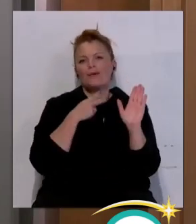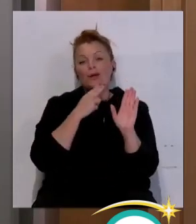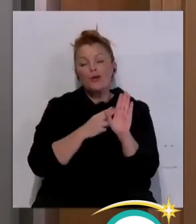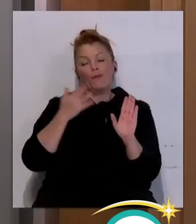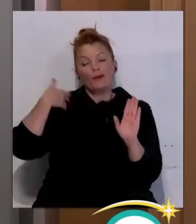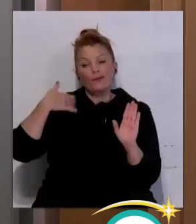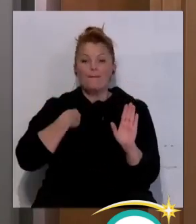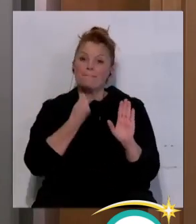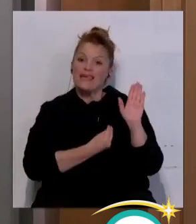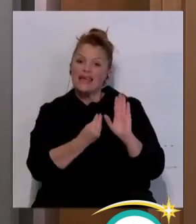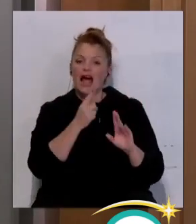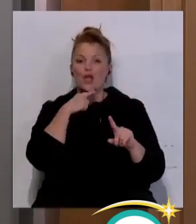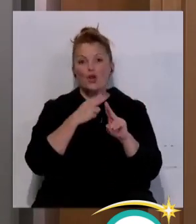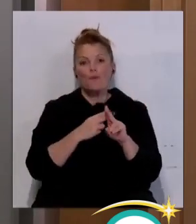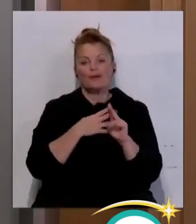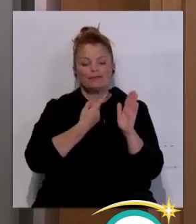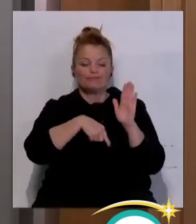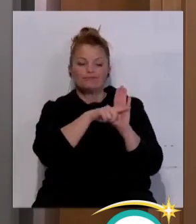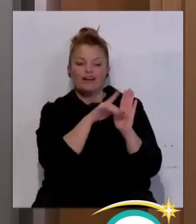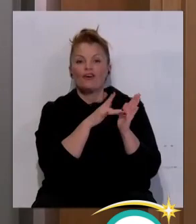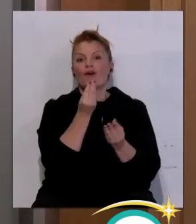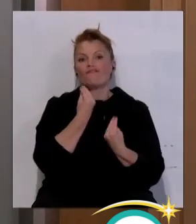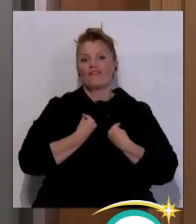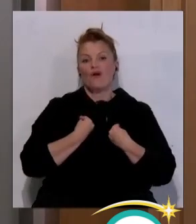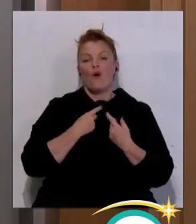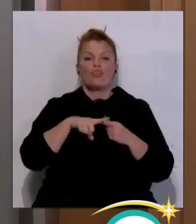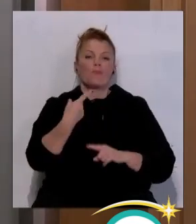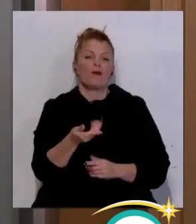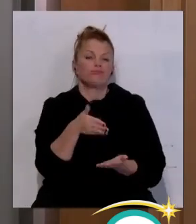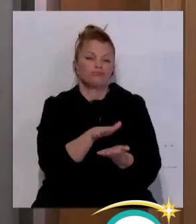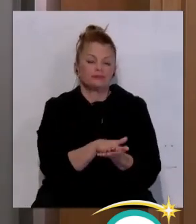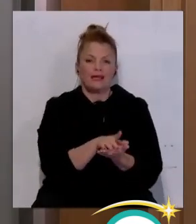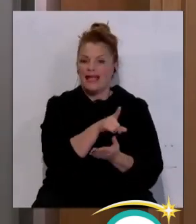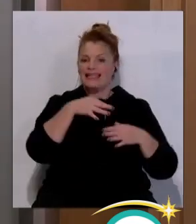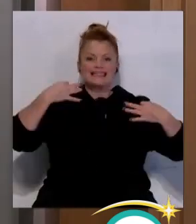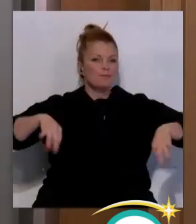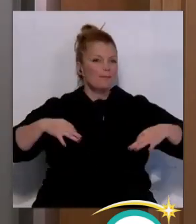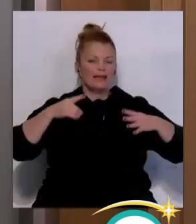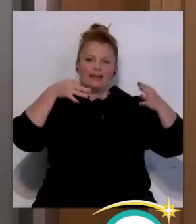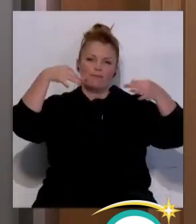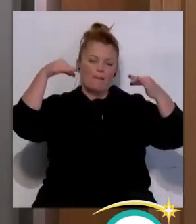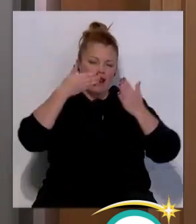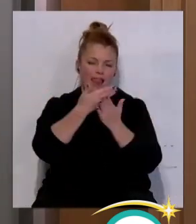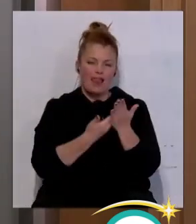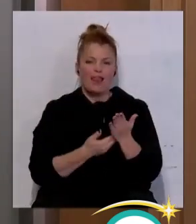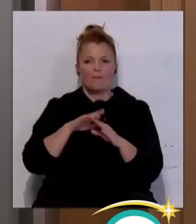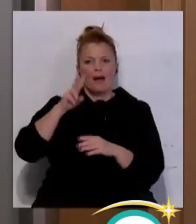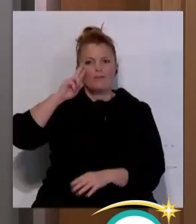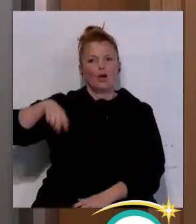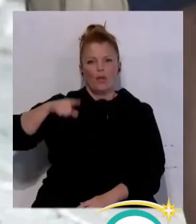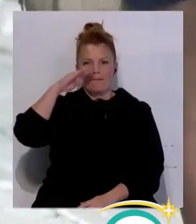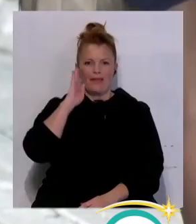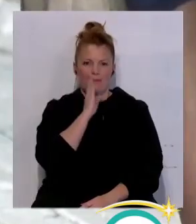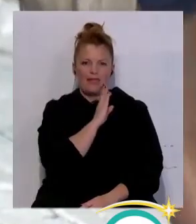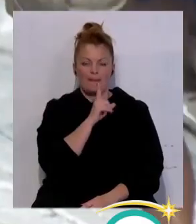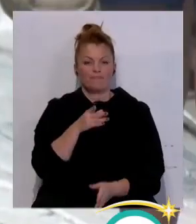hija, este es el nombre de mi hijo, vivió y falleció. Simplemente eso, es validar esa condición de padres y madres. El